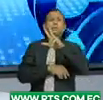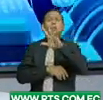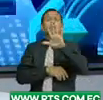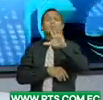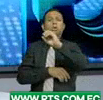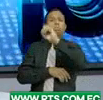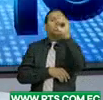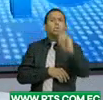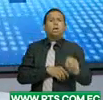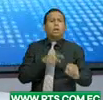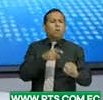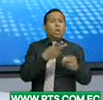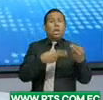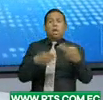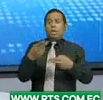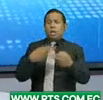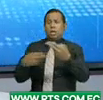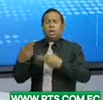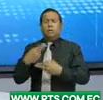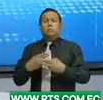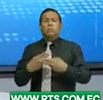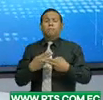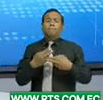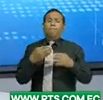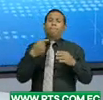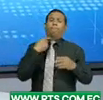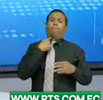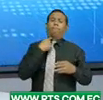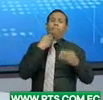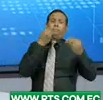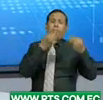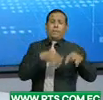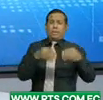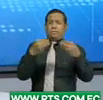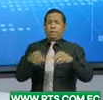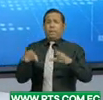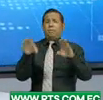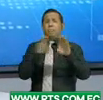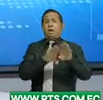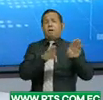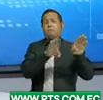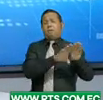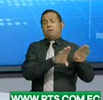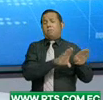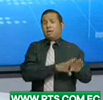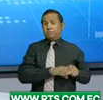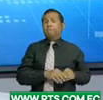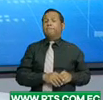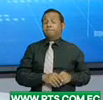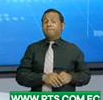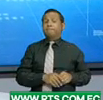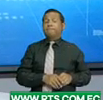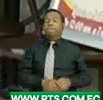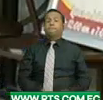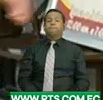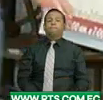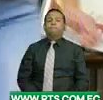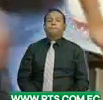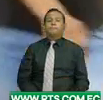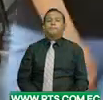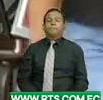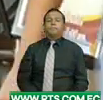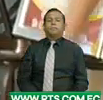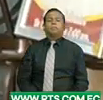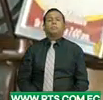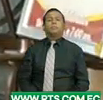estos negocios a nivel nacional han tenido que cerrar, según datos de la Asociación de Restaurantes de la provincia.